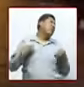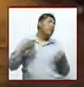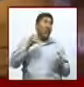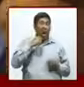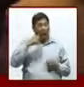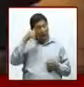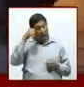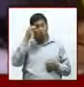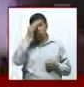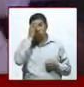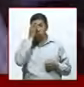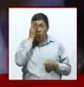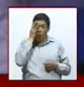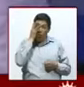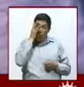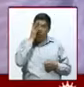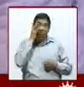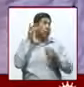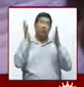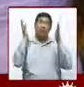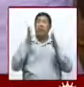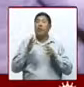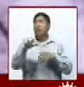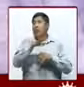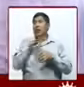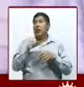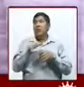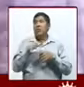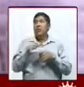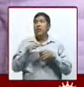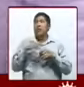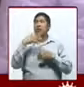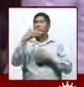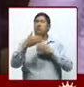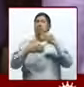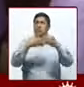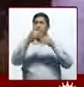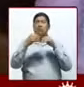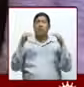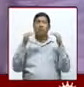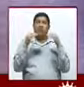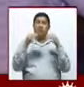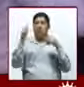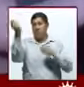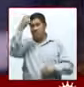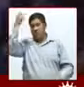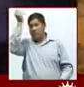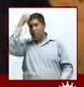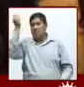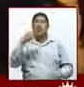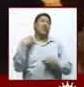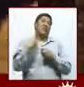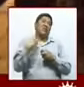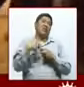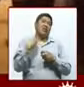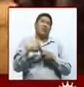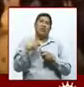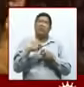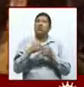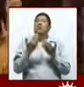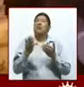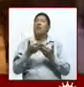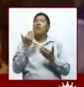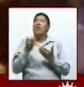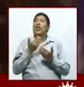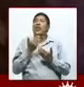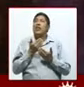mayores, con esta devoción que va a estar. Yo me voy a ver, por ahí me voy a prestar una coragua para igualar. ¿Está difícil el paso o está